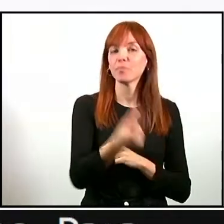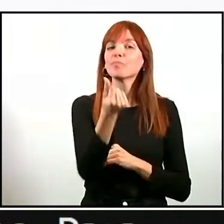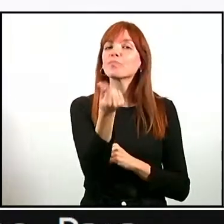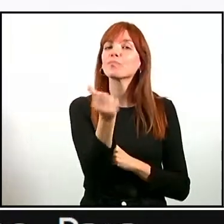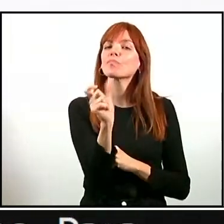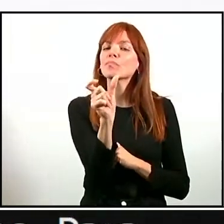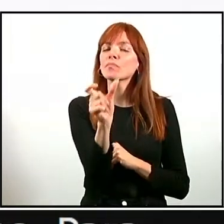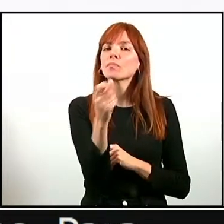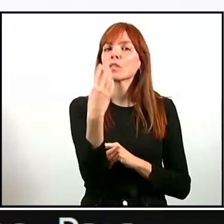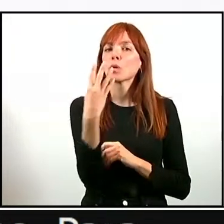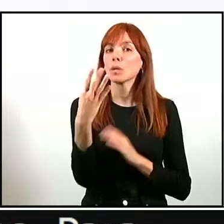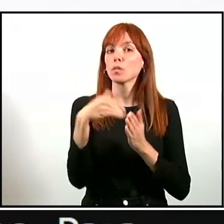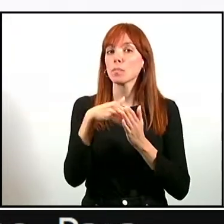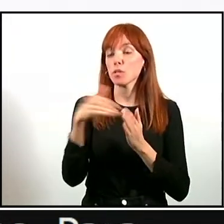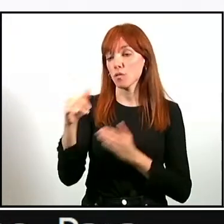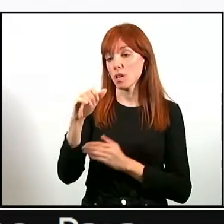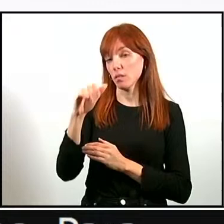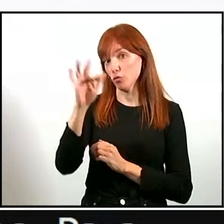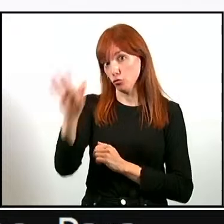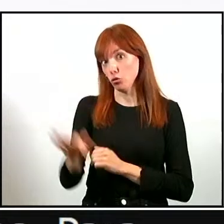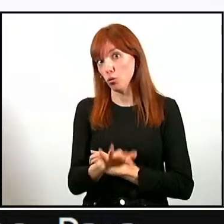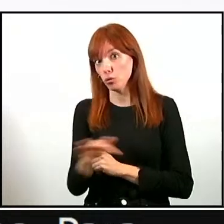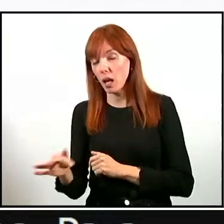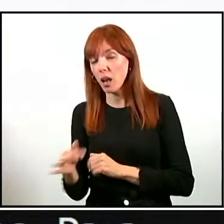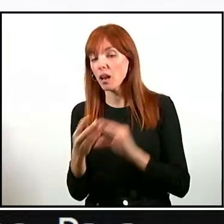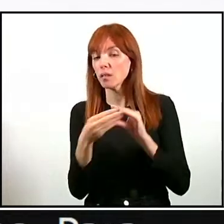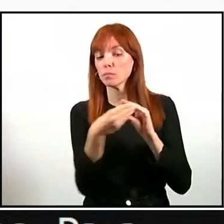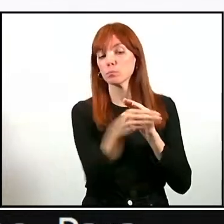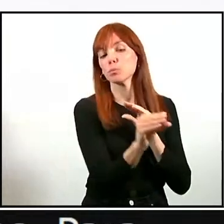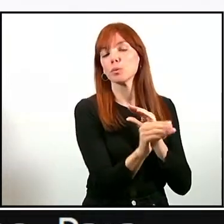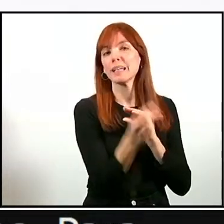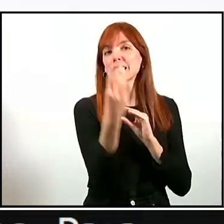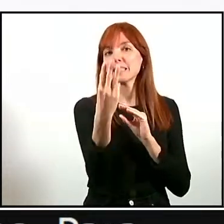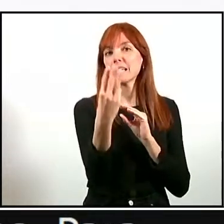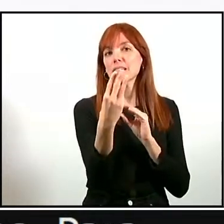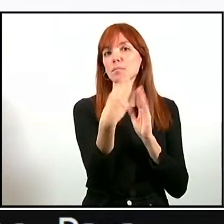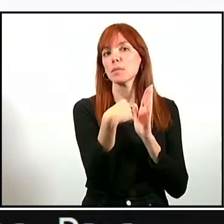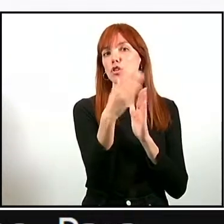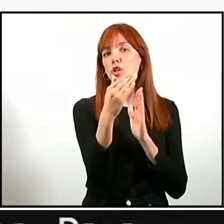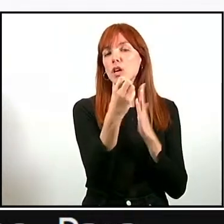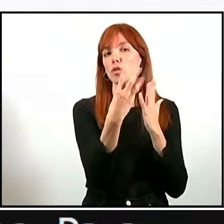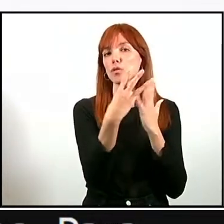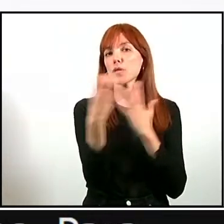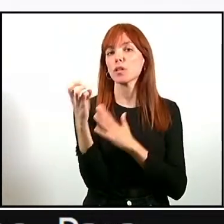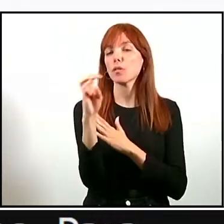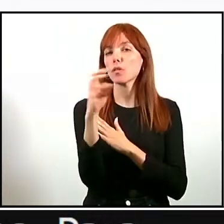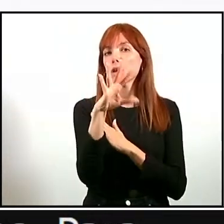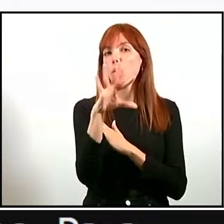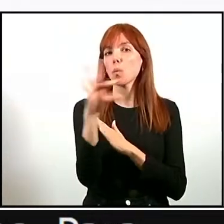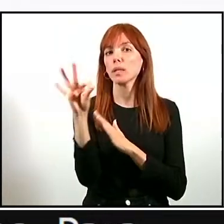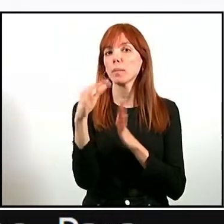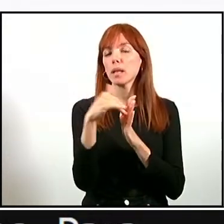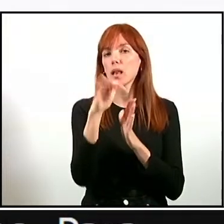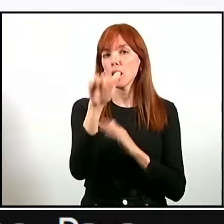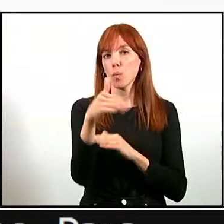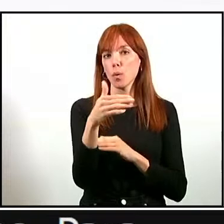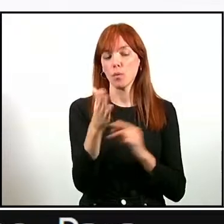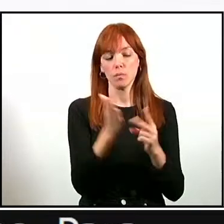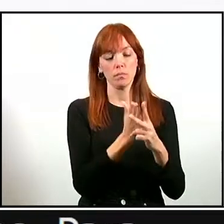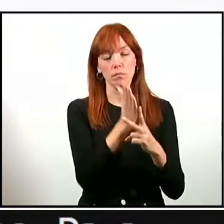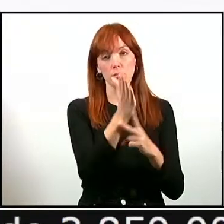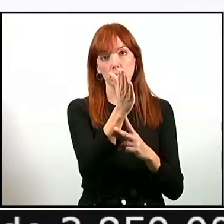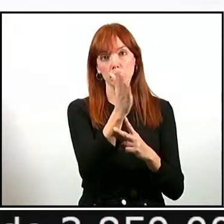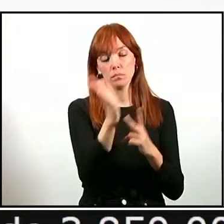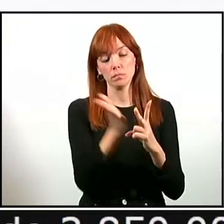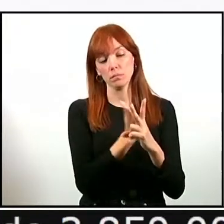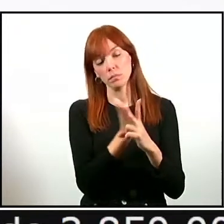estos 4.200.000 euros será de 3.850.000 euros en la primera línea